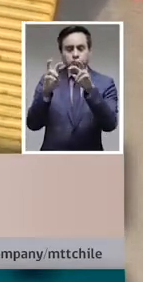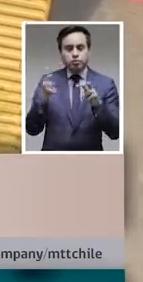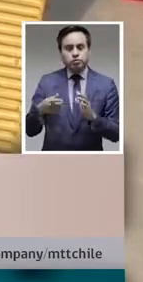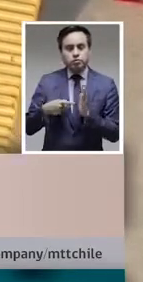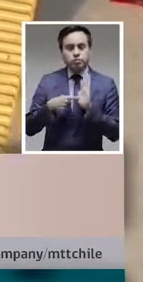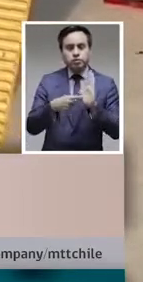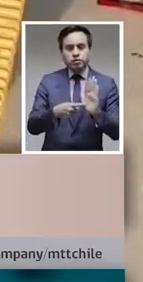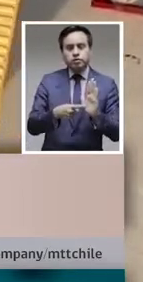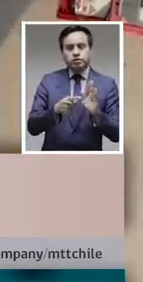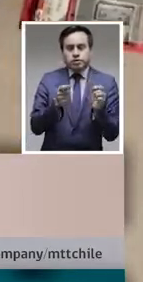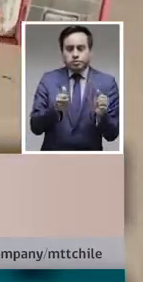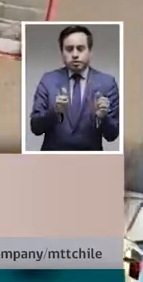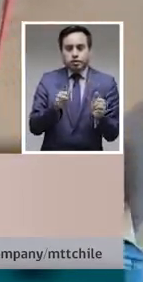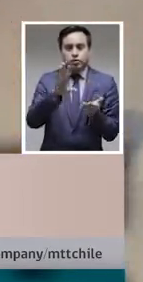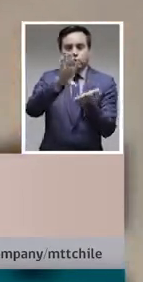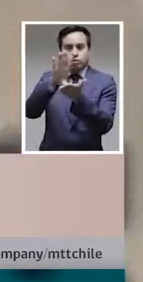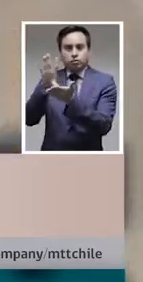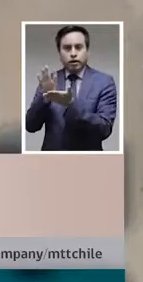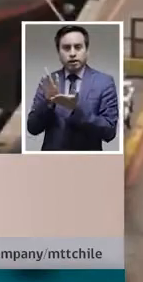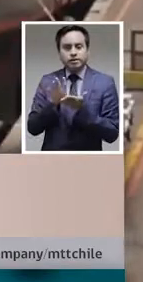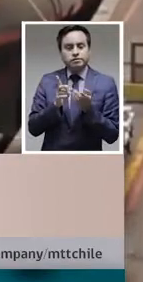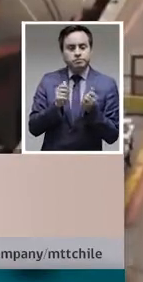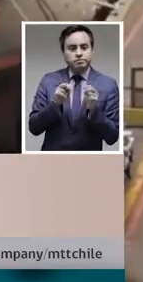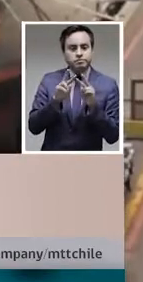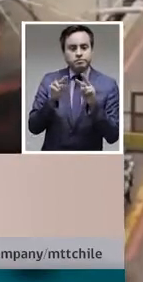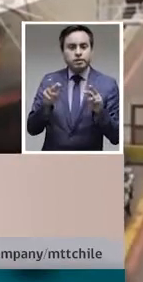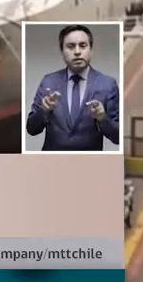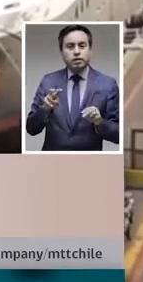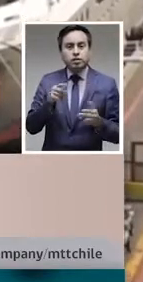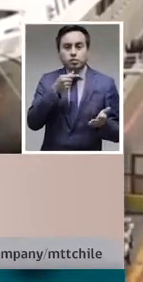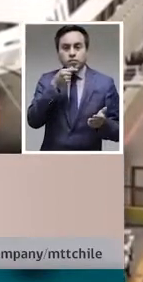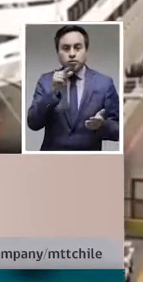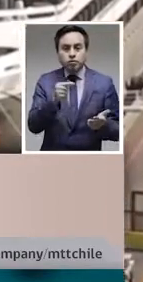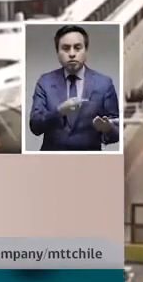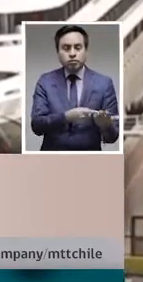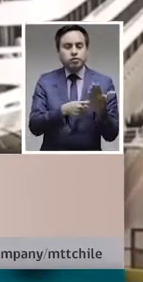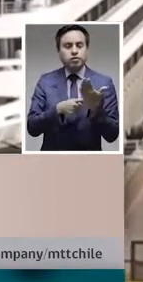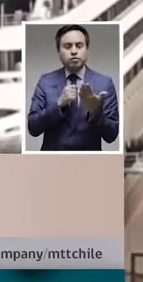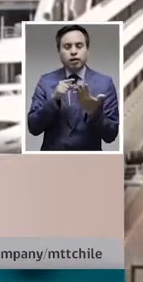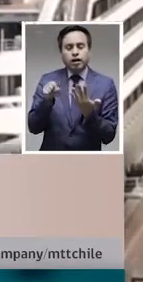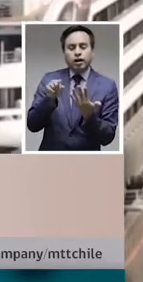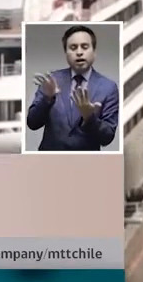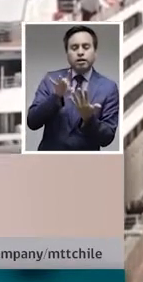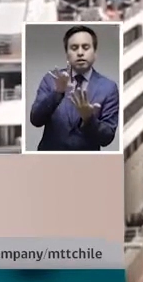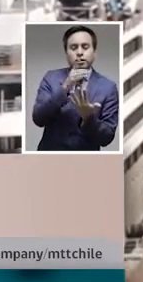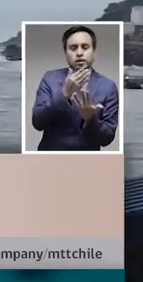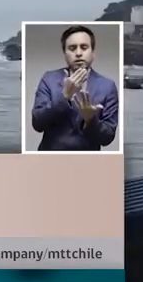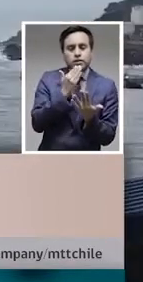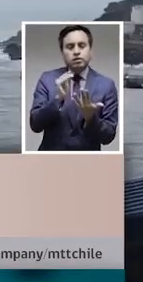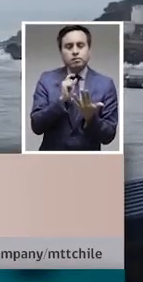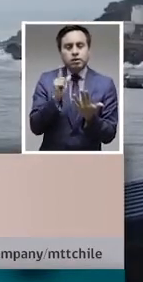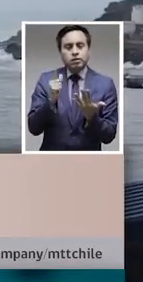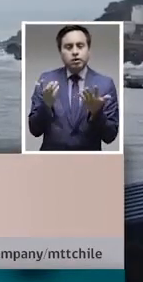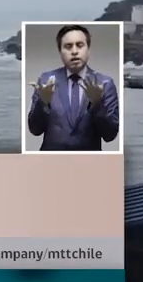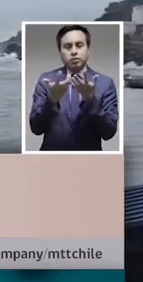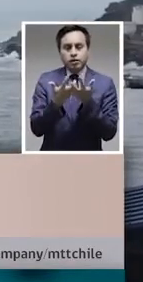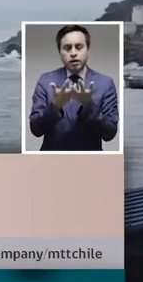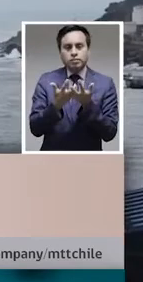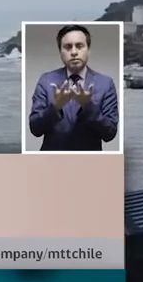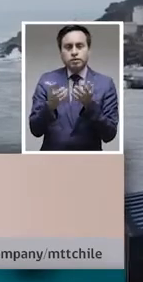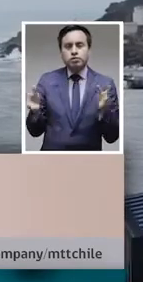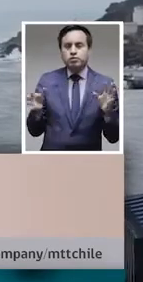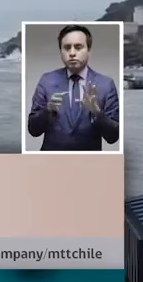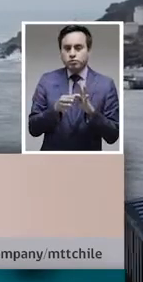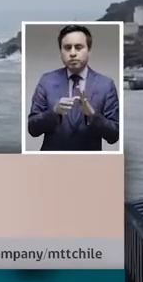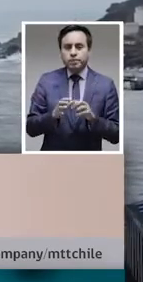con especialistas extranjeros. Dentro de poco deberíamos conocer qué alternativas son las más adecuadas para esa